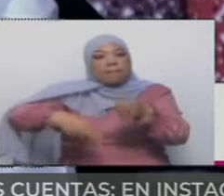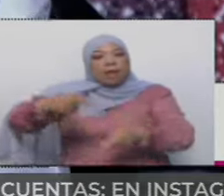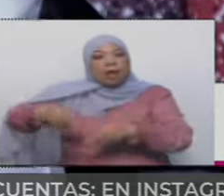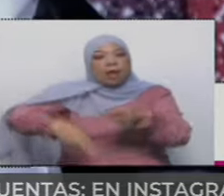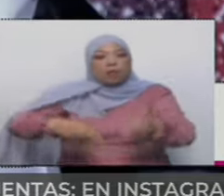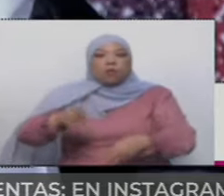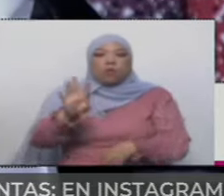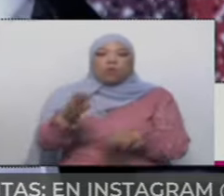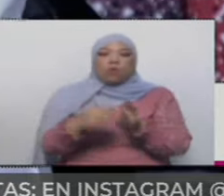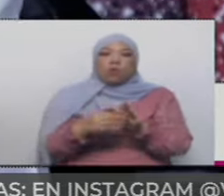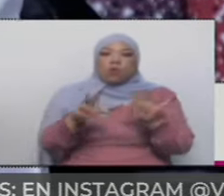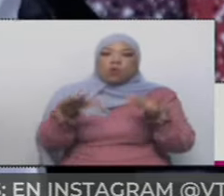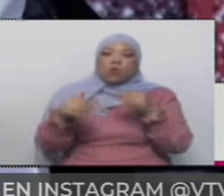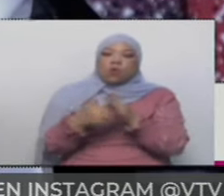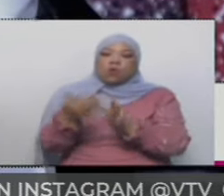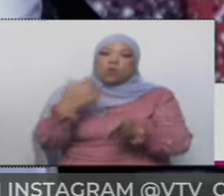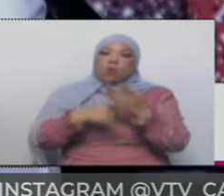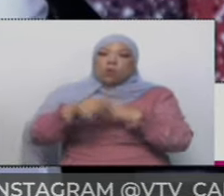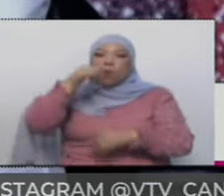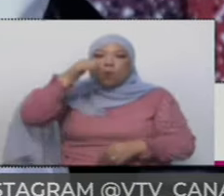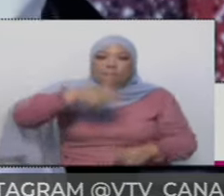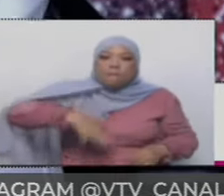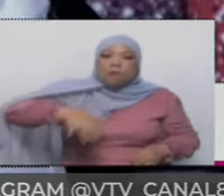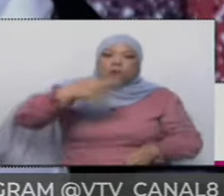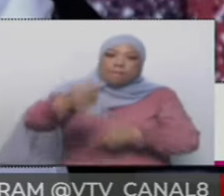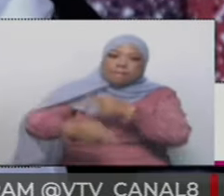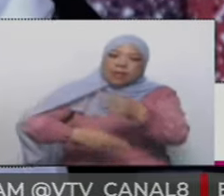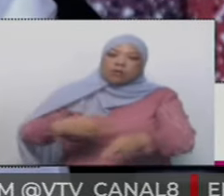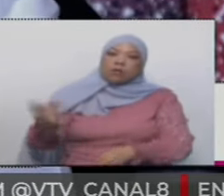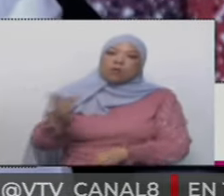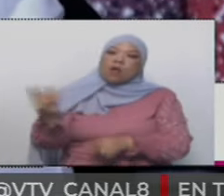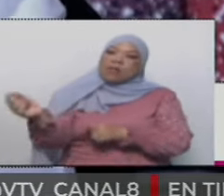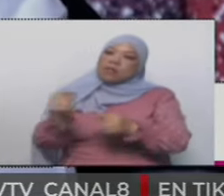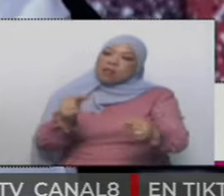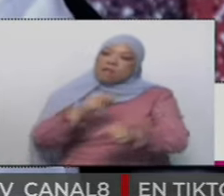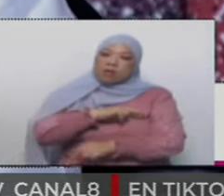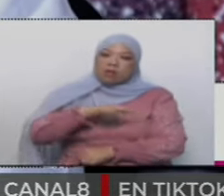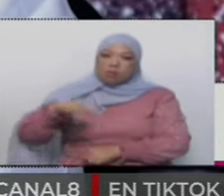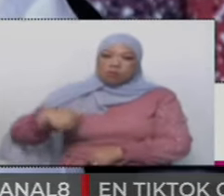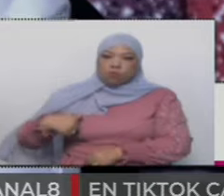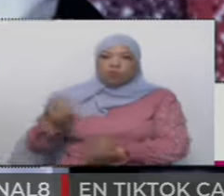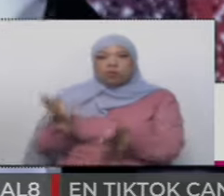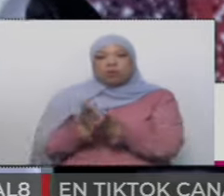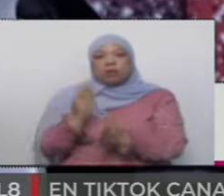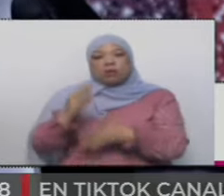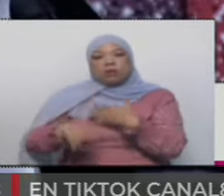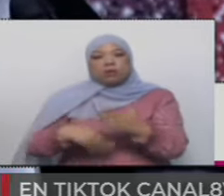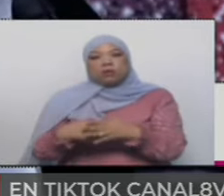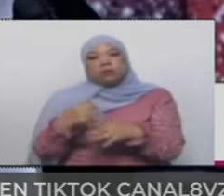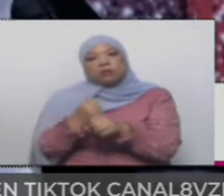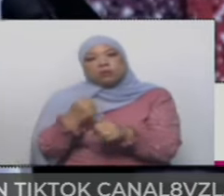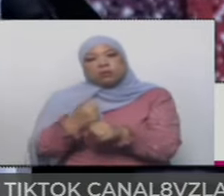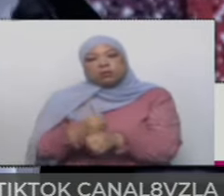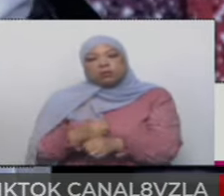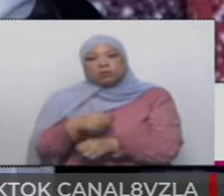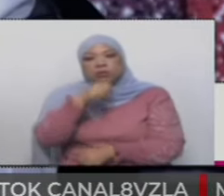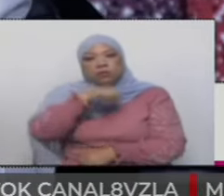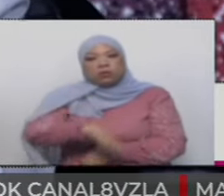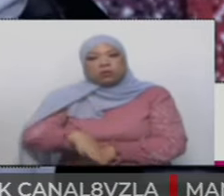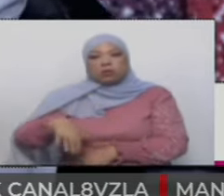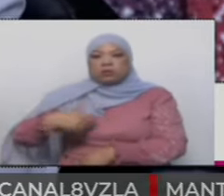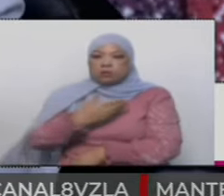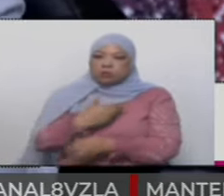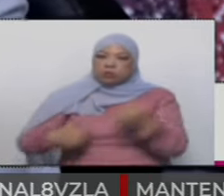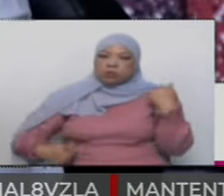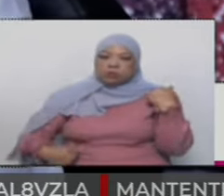de 48 comités del pueblo de usuario del metro que están debatiendo con nosotros como clase obrera. ¿Y quién nos dio esa orientación? Nuestro